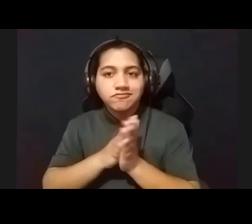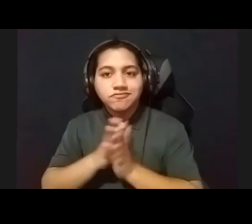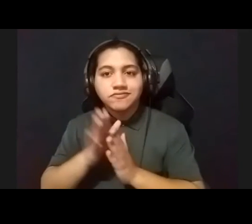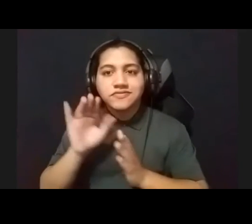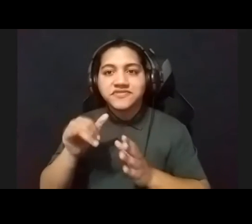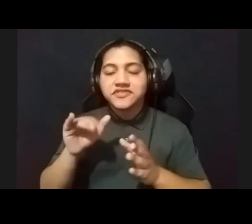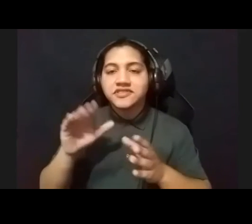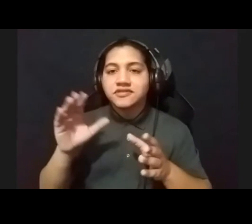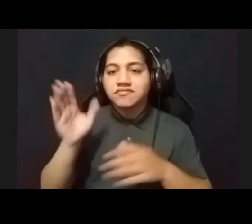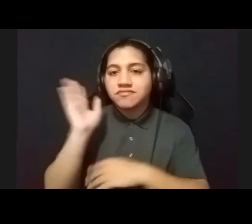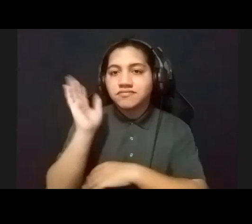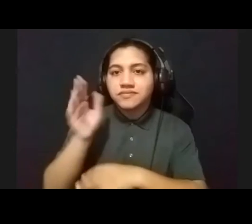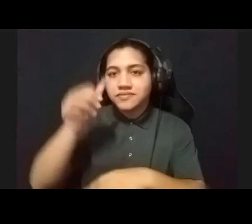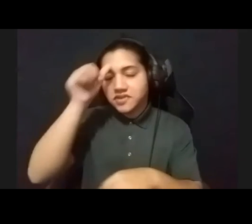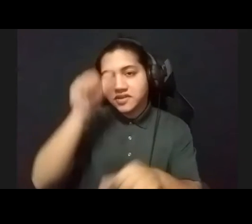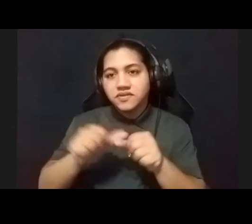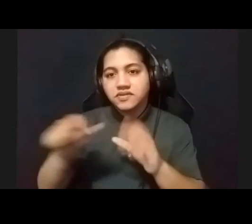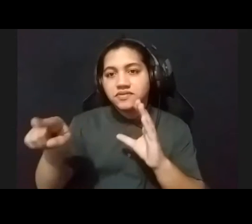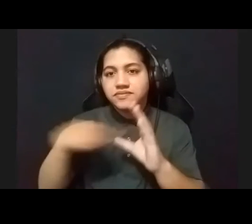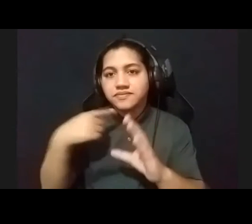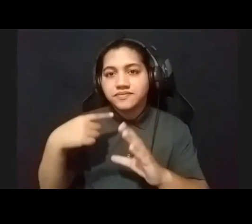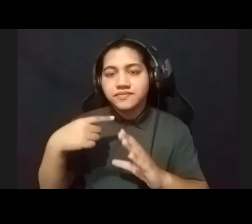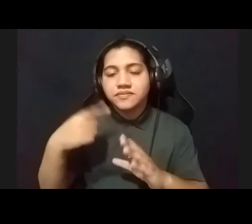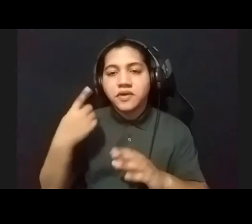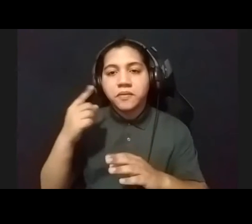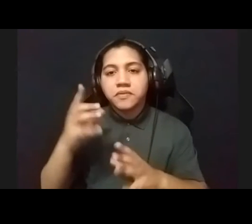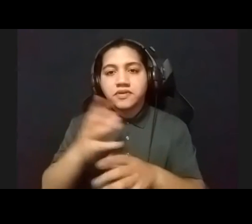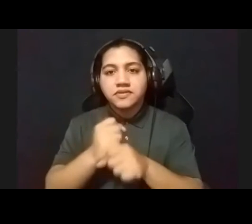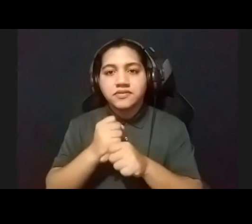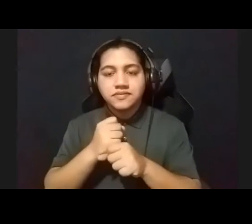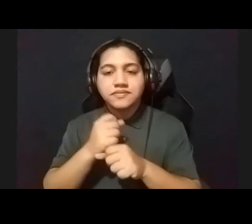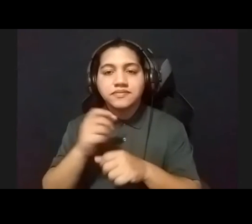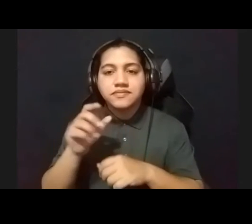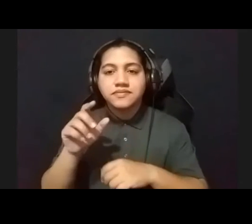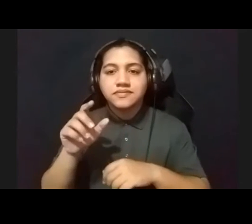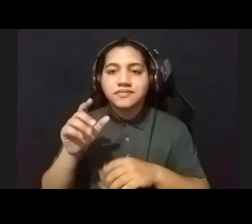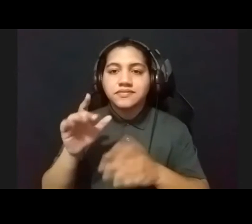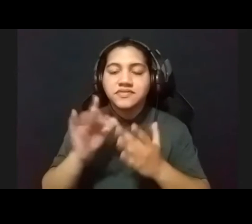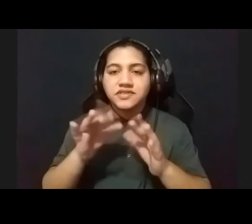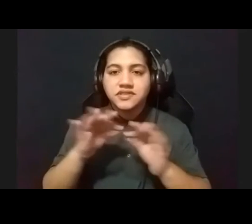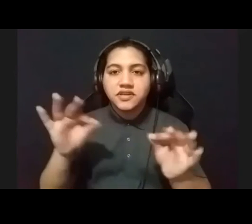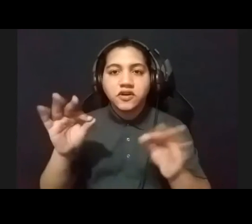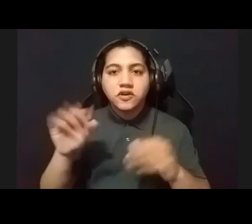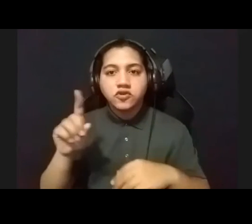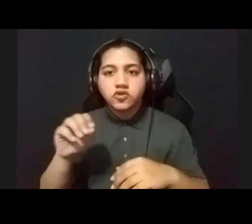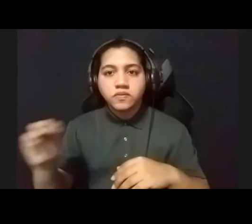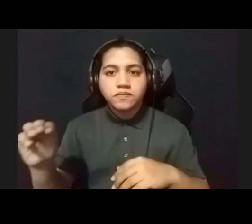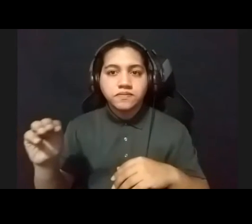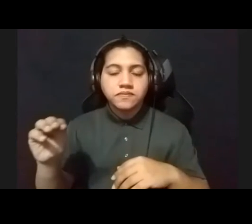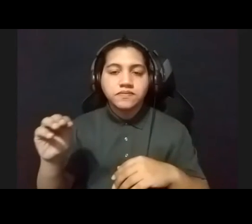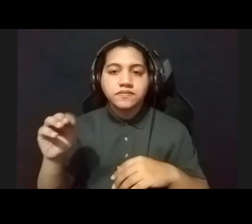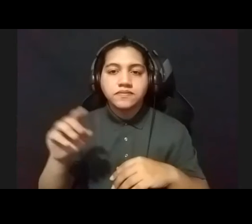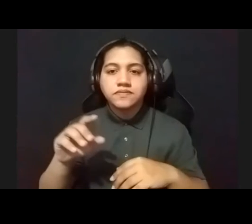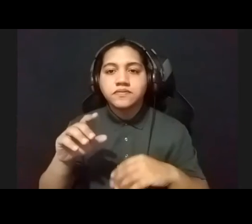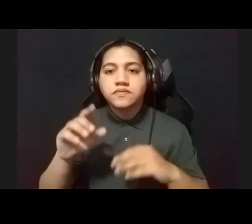charla, recuerden enviarnos un correo electrónico para que reciban el enlace de Zoom, o lo pueden